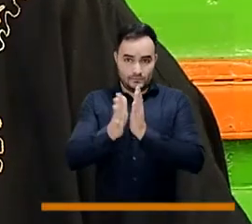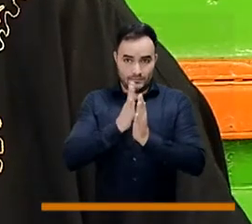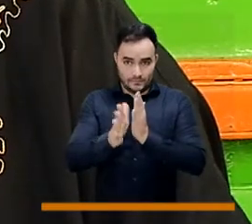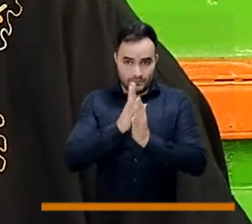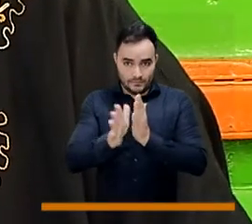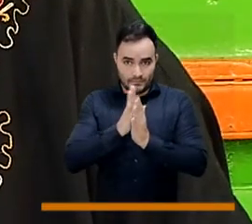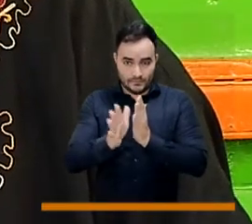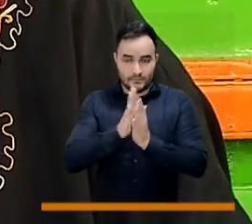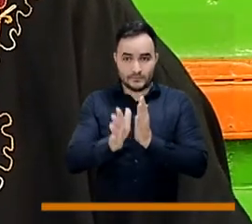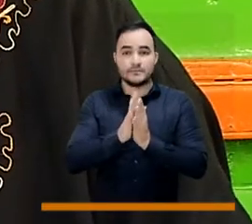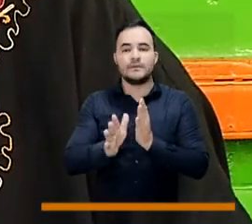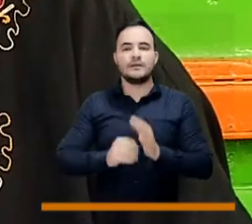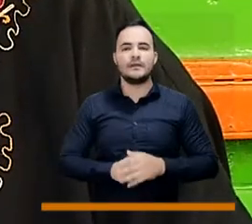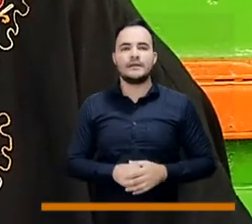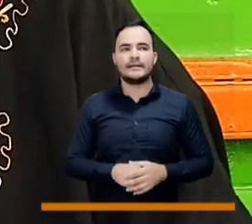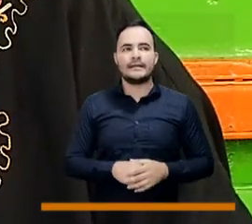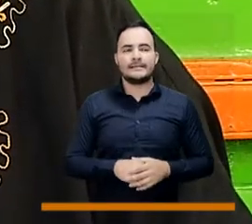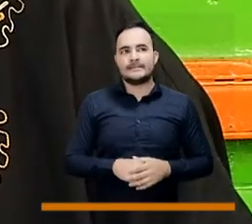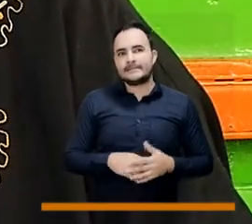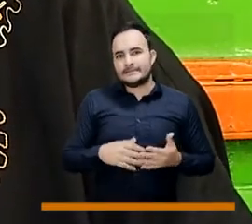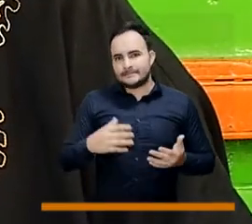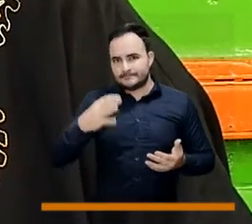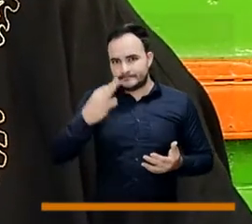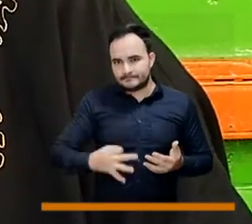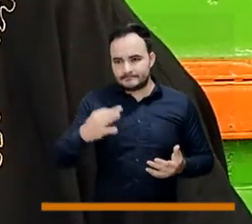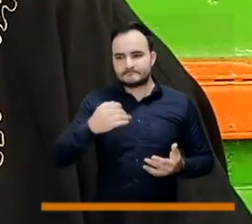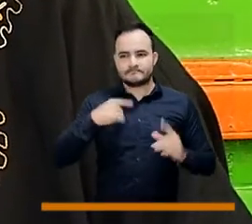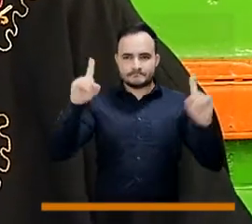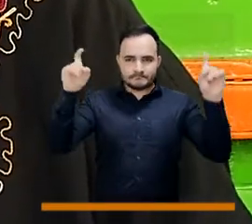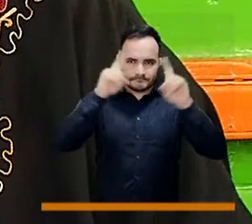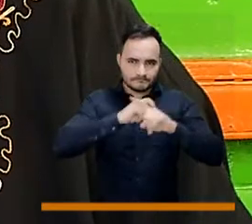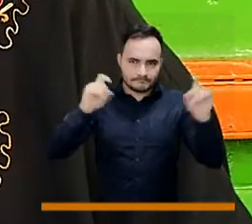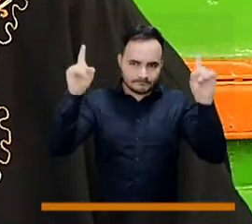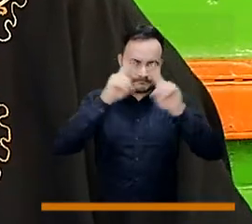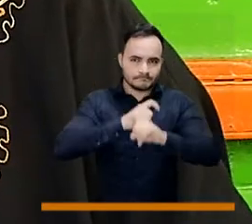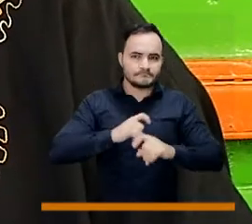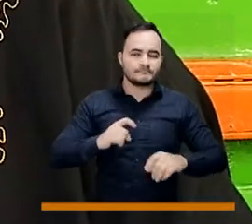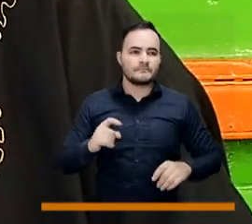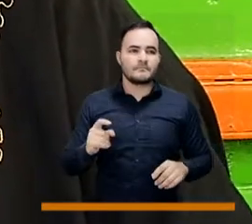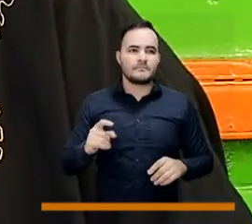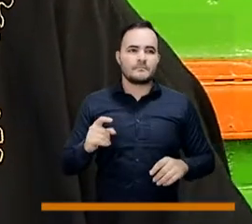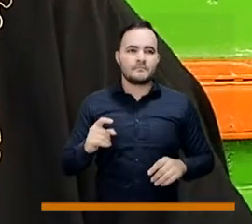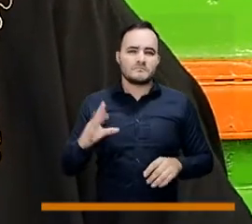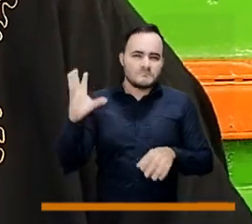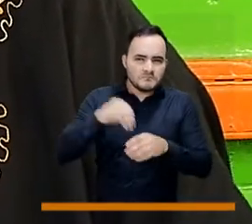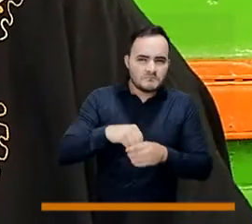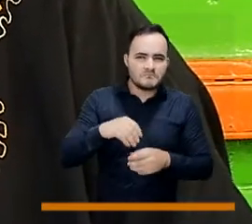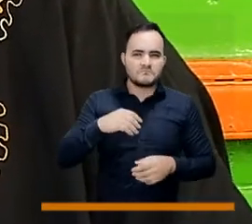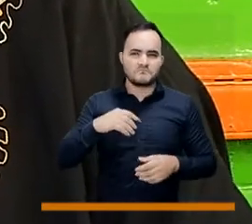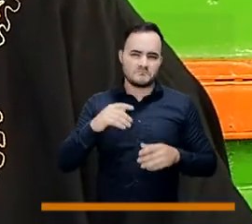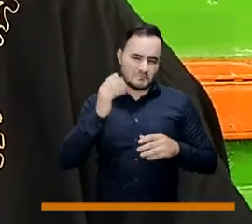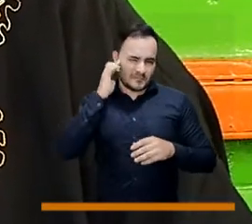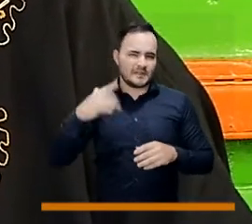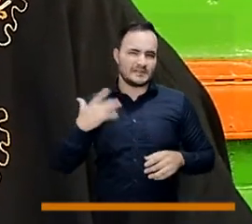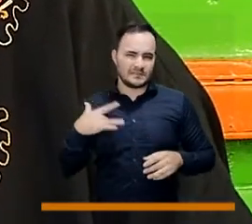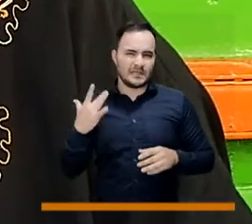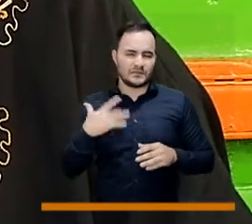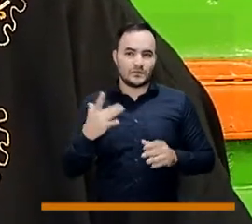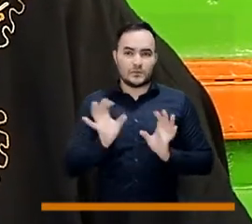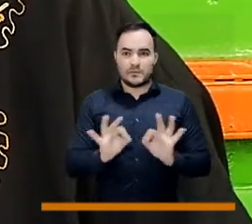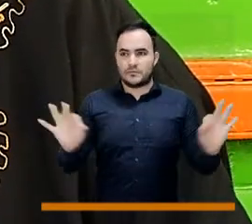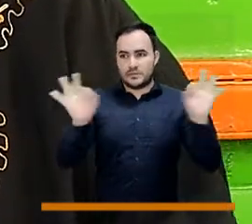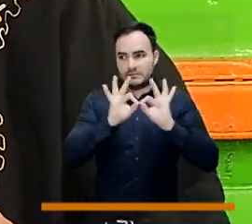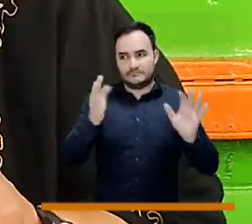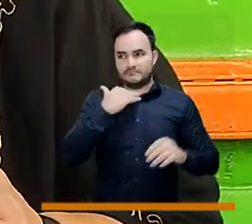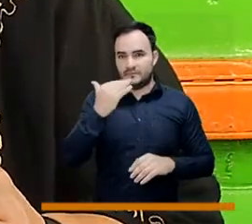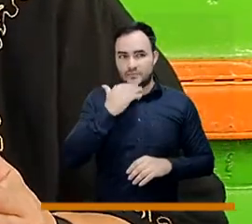digo que el predio a predio es diferente al polígono, es muy importante tenerlo en